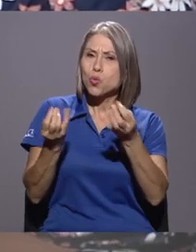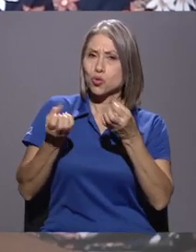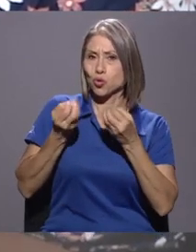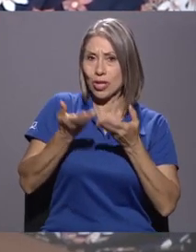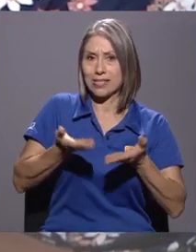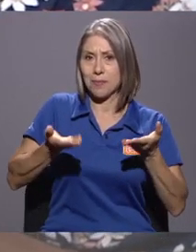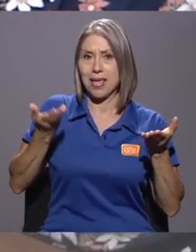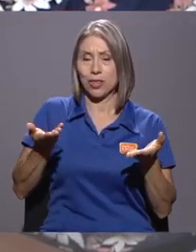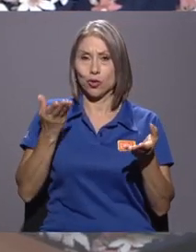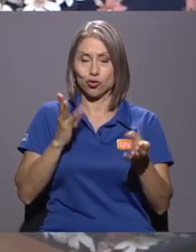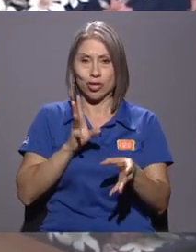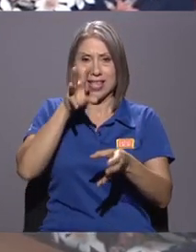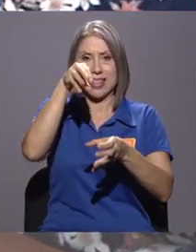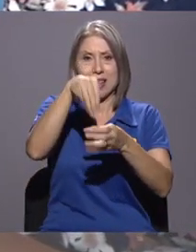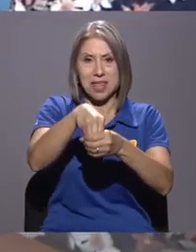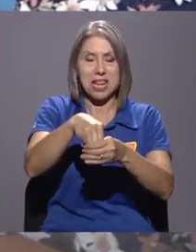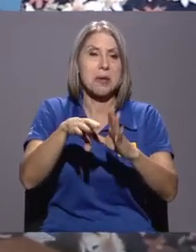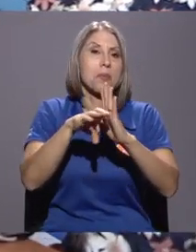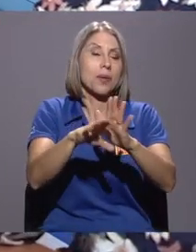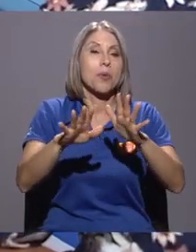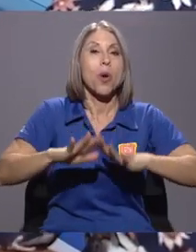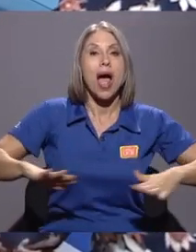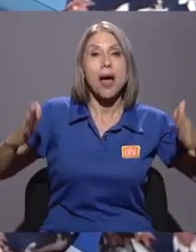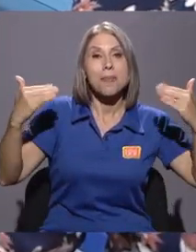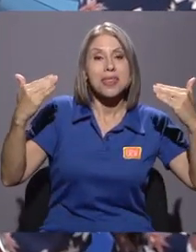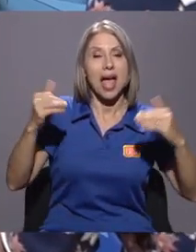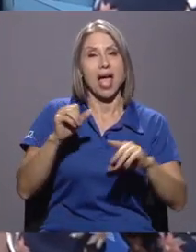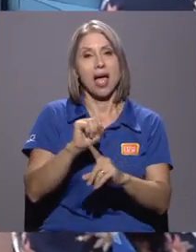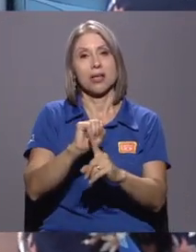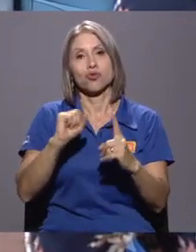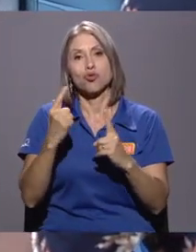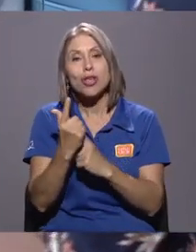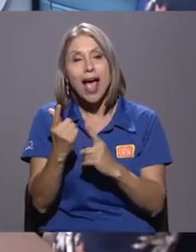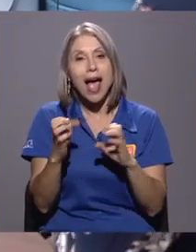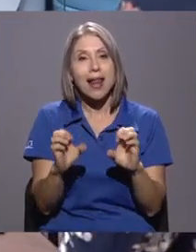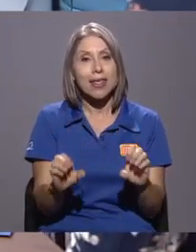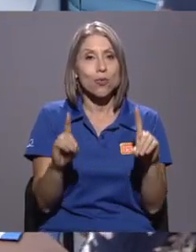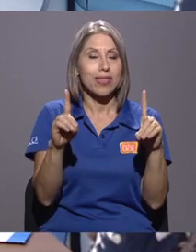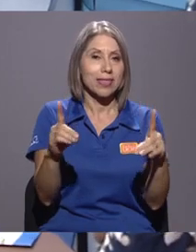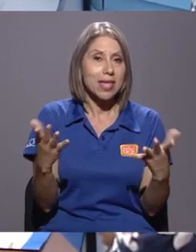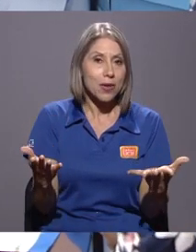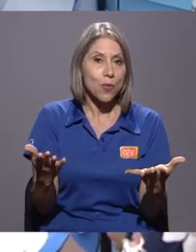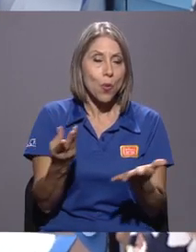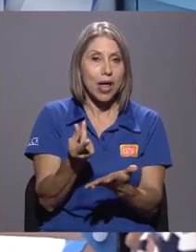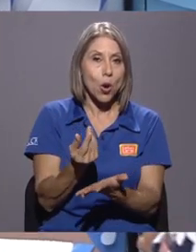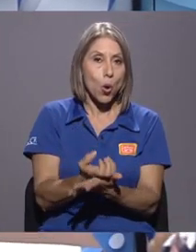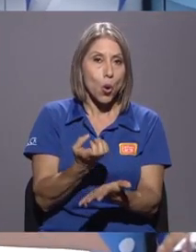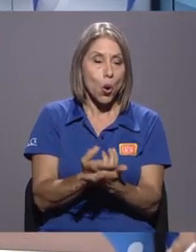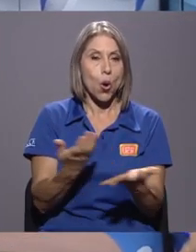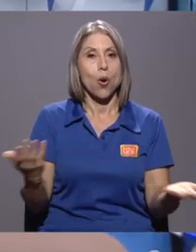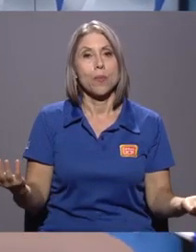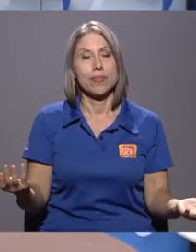aspectos pueden ser ambientales sociales educativos económicos